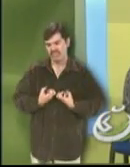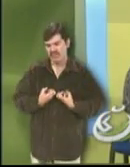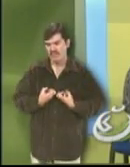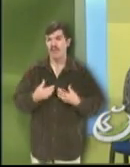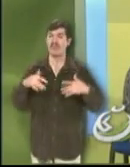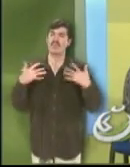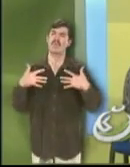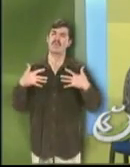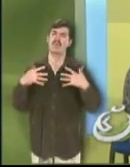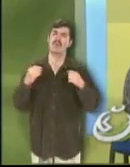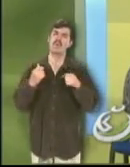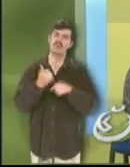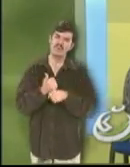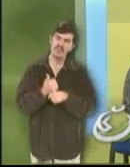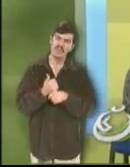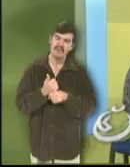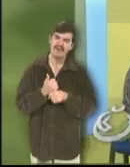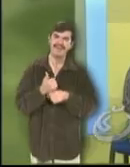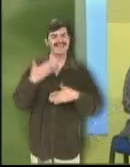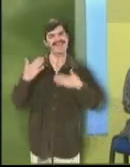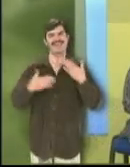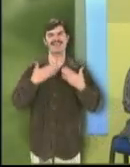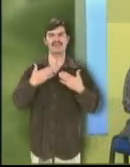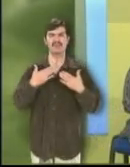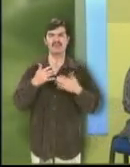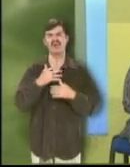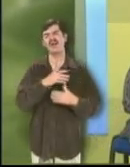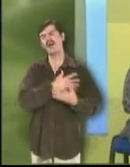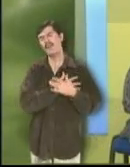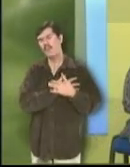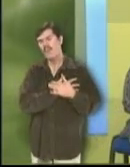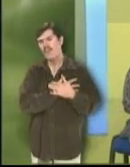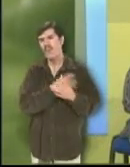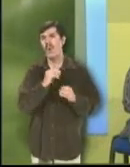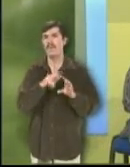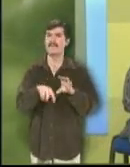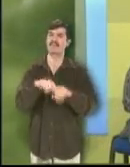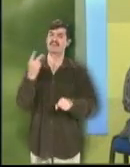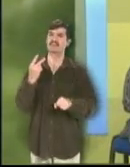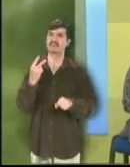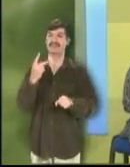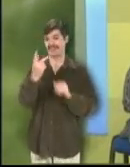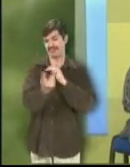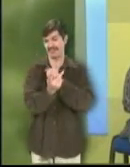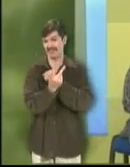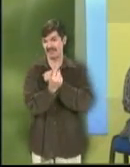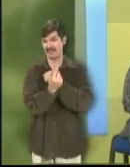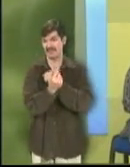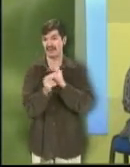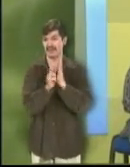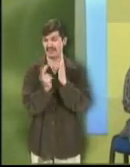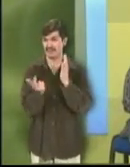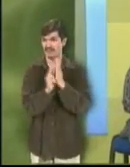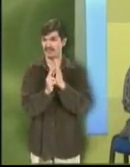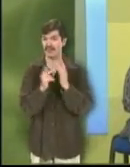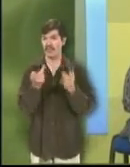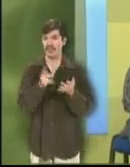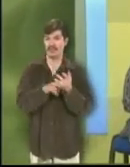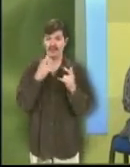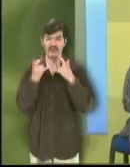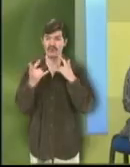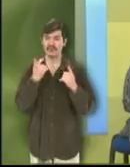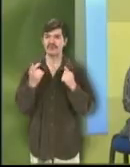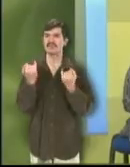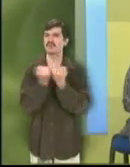alegría y el dolor, el amor o su vacío. La revista televisiva del Doble Esfuerzo es